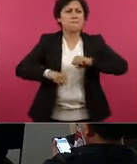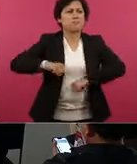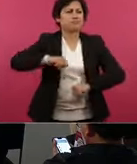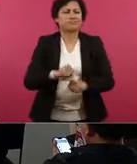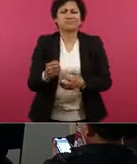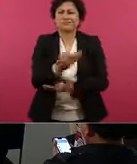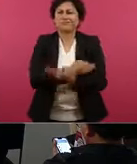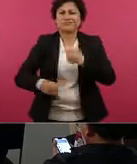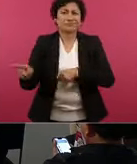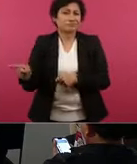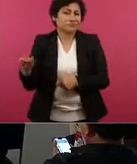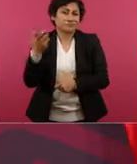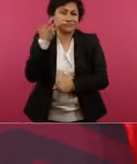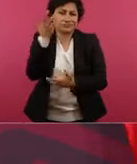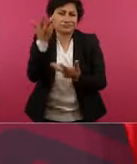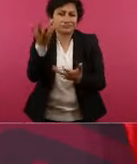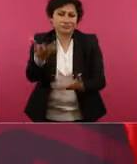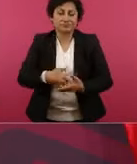Entonces,